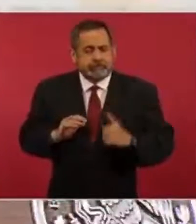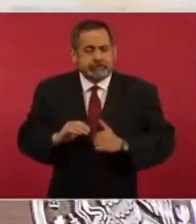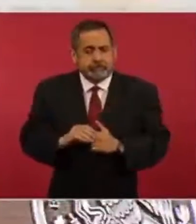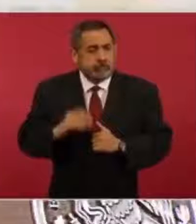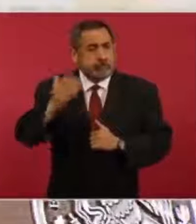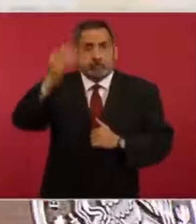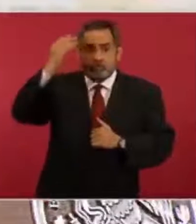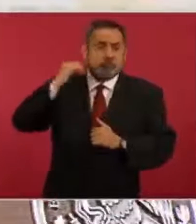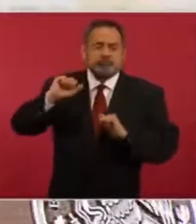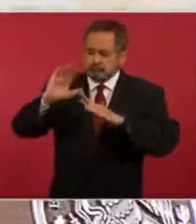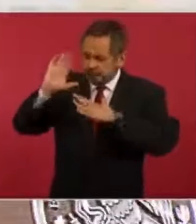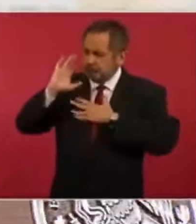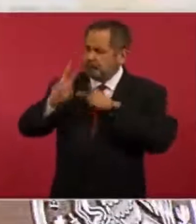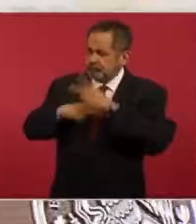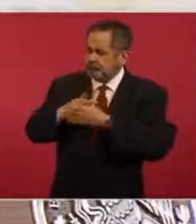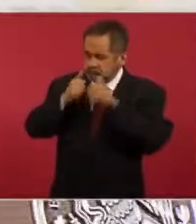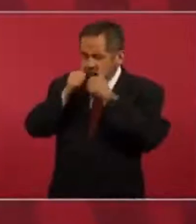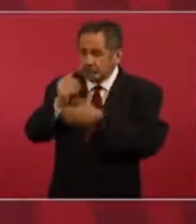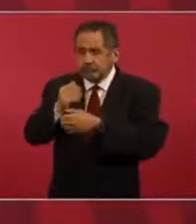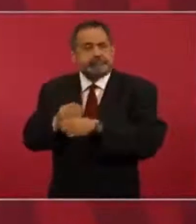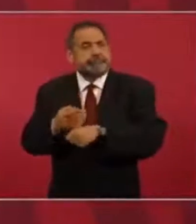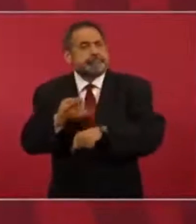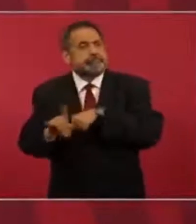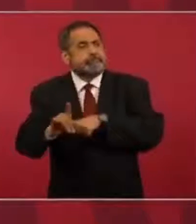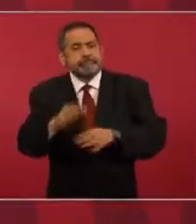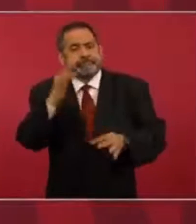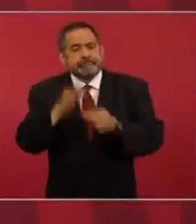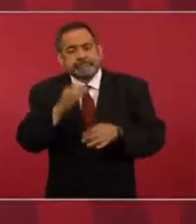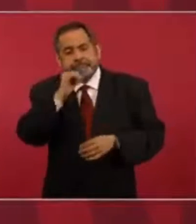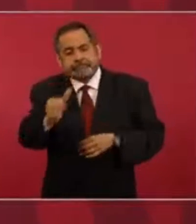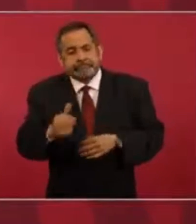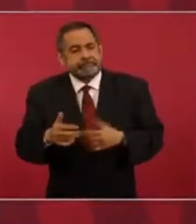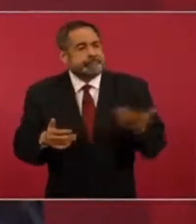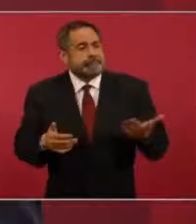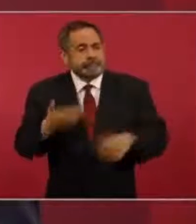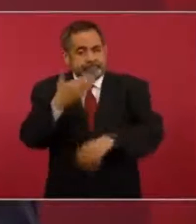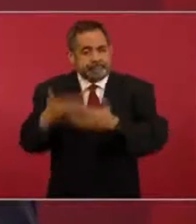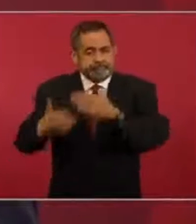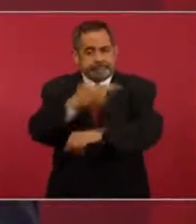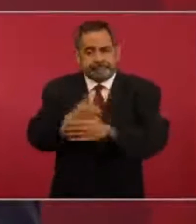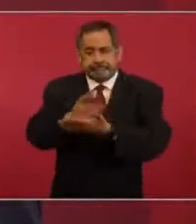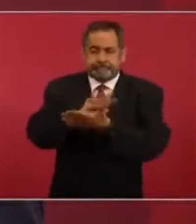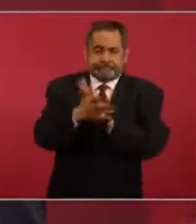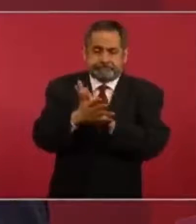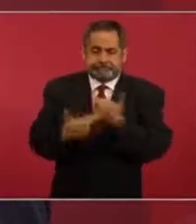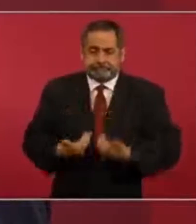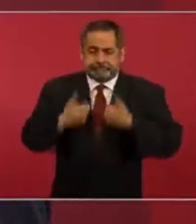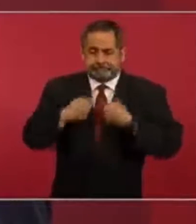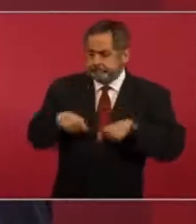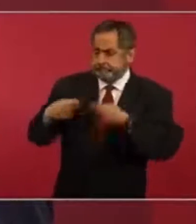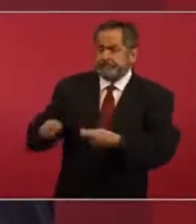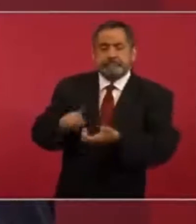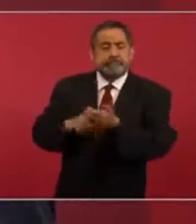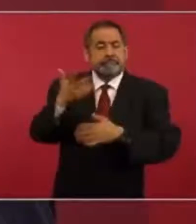se hizo desde hace algún tiempo y no se ha cumplido, la regularización de más de